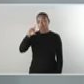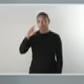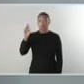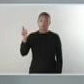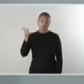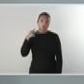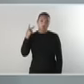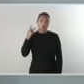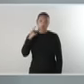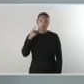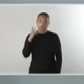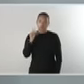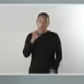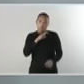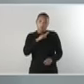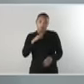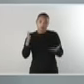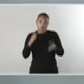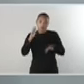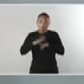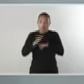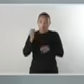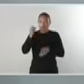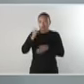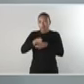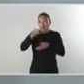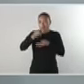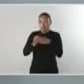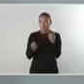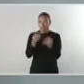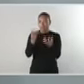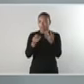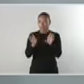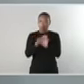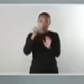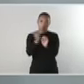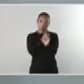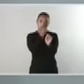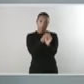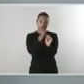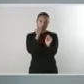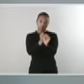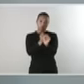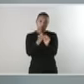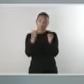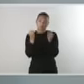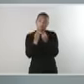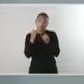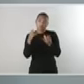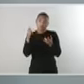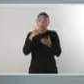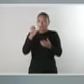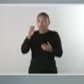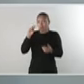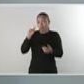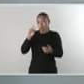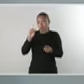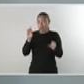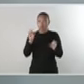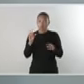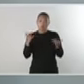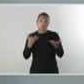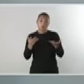posible estarle echando más leña a la lumbre con violencia en este tipo de eventos cuando deberían de ser eventos